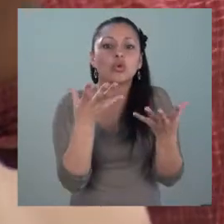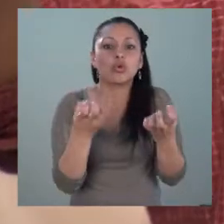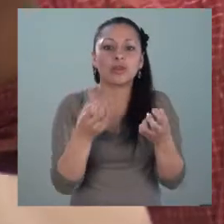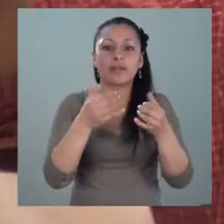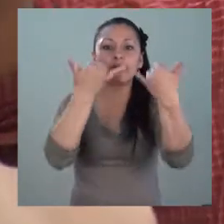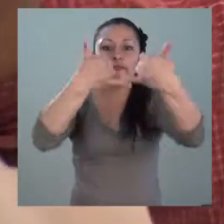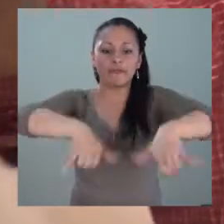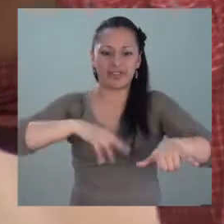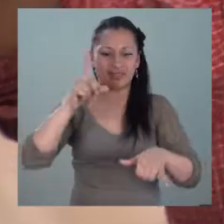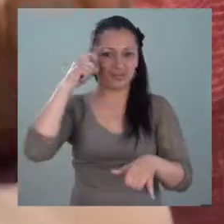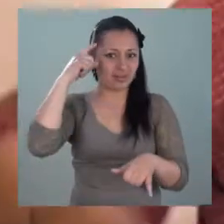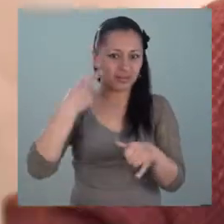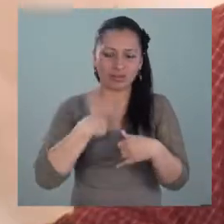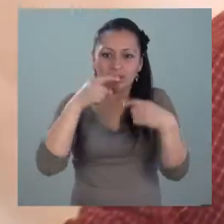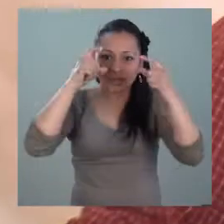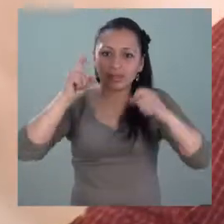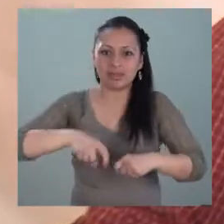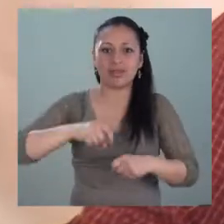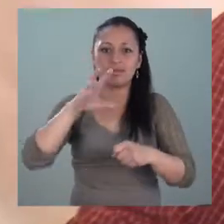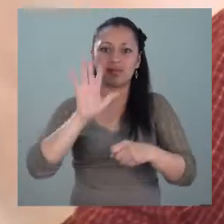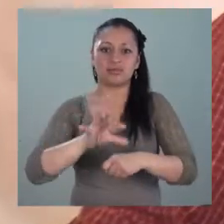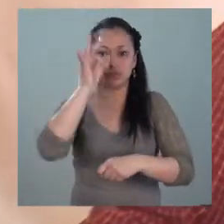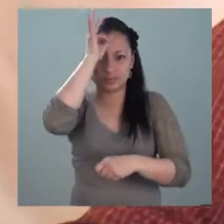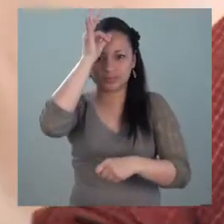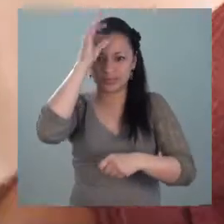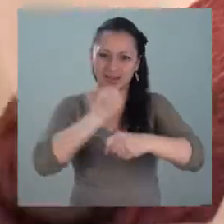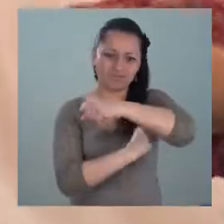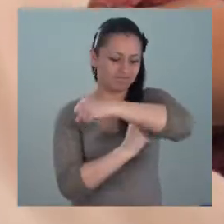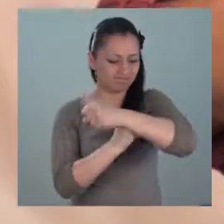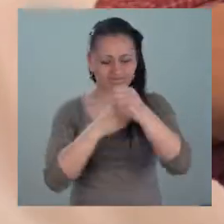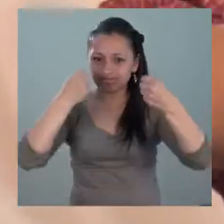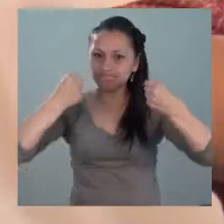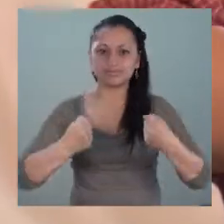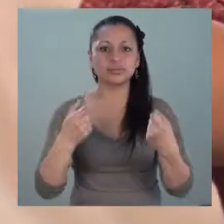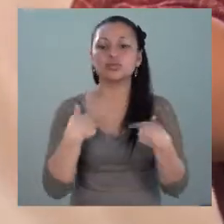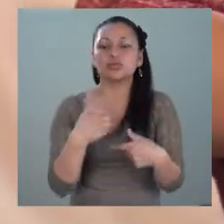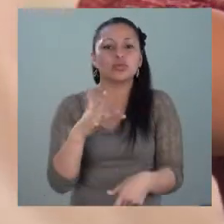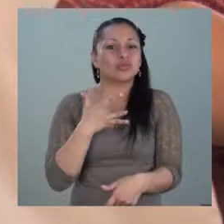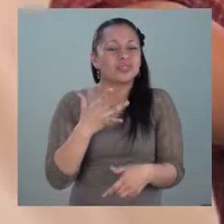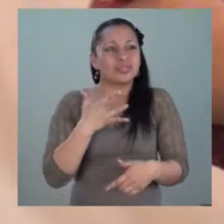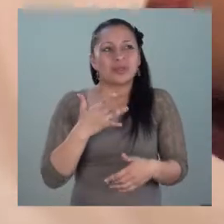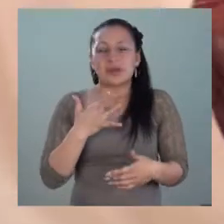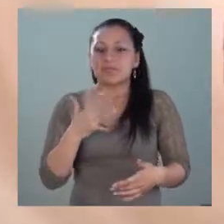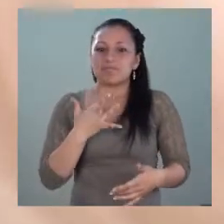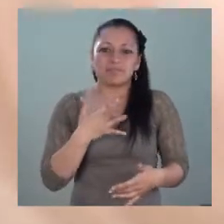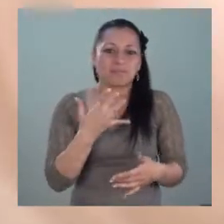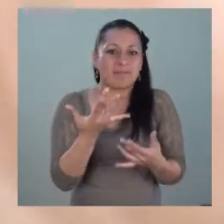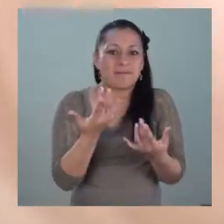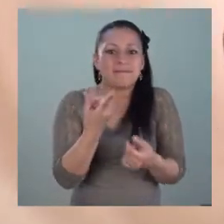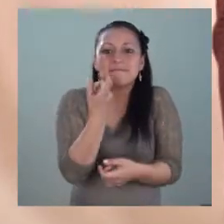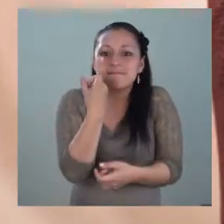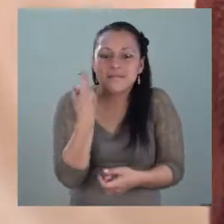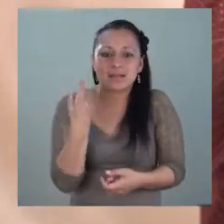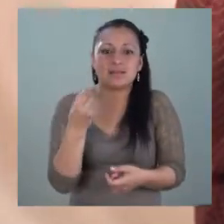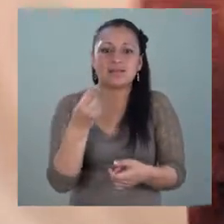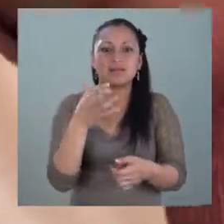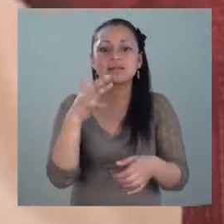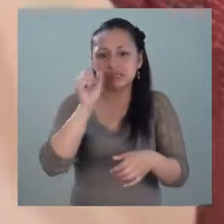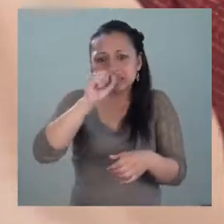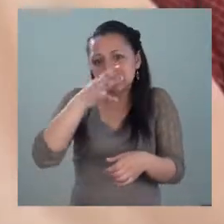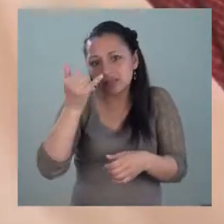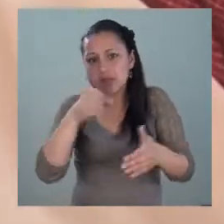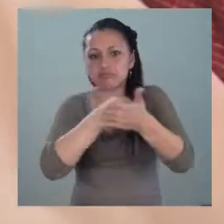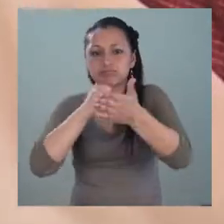ir de gobernador sin dejar estabilizado este hospital. No me sentiré satisfecho a pesar de que haya iniciado la